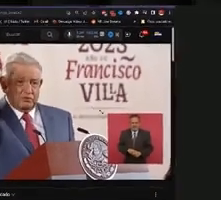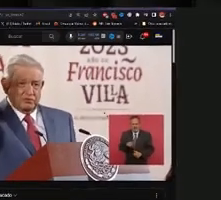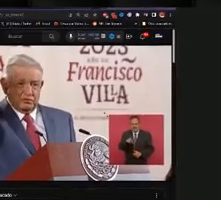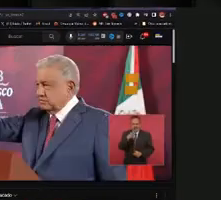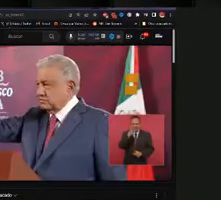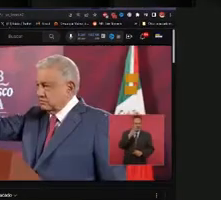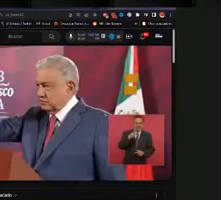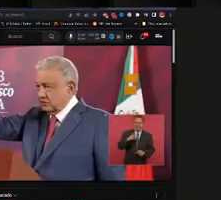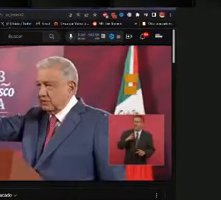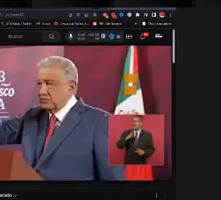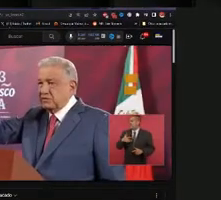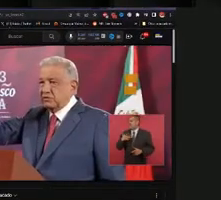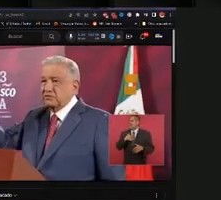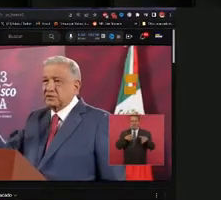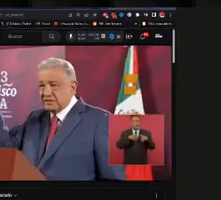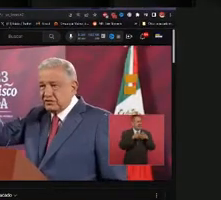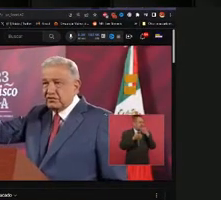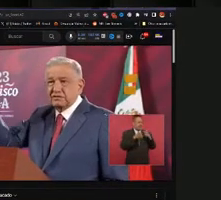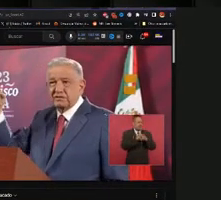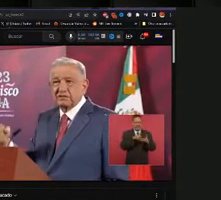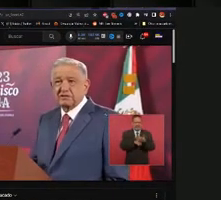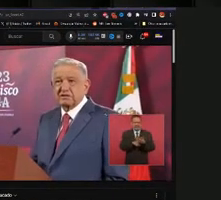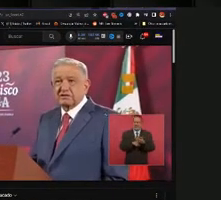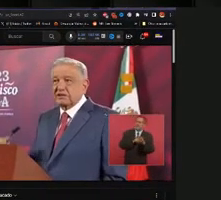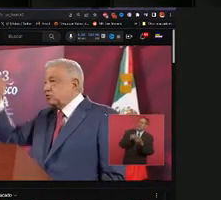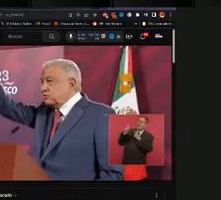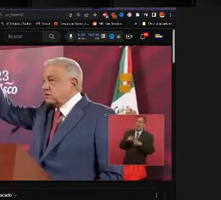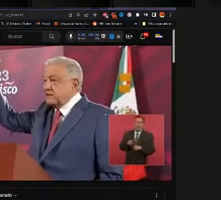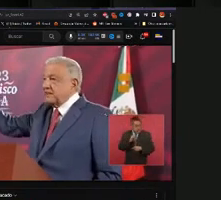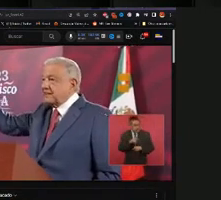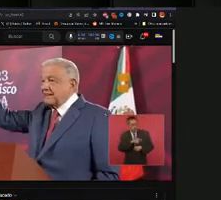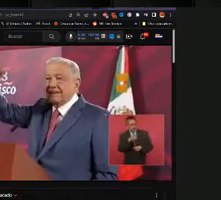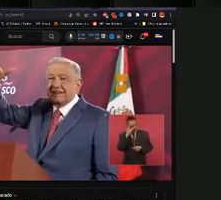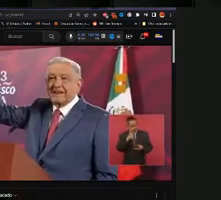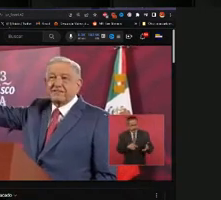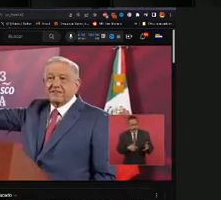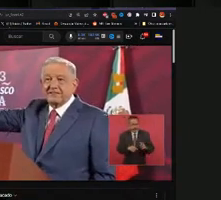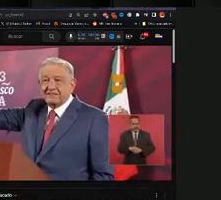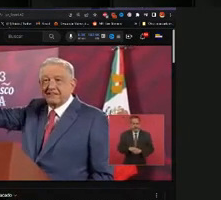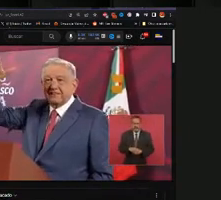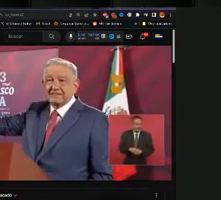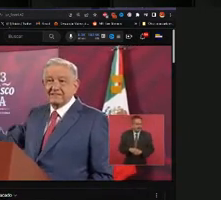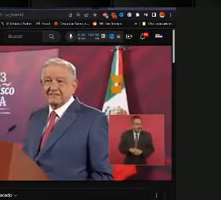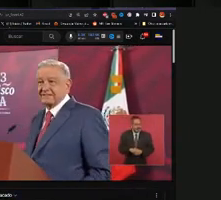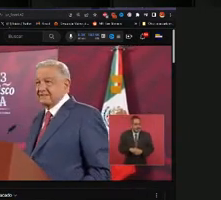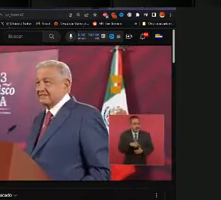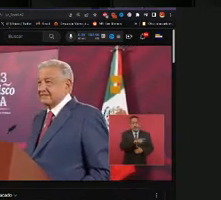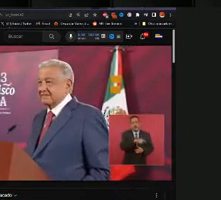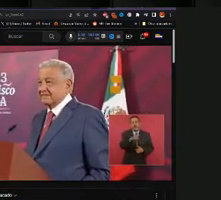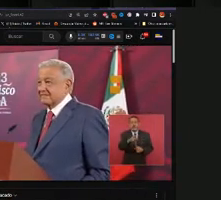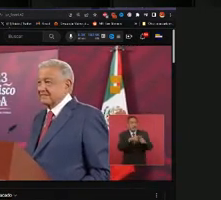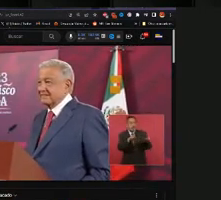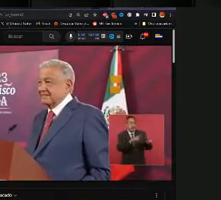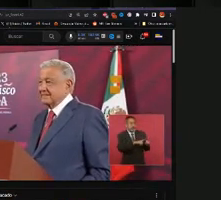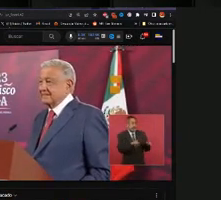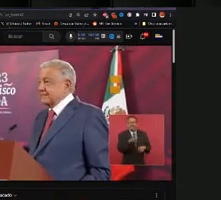nada más por su conservadurismo porque así son y no crean que hay diferencia